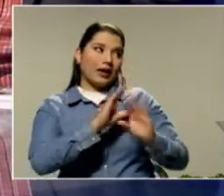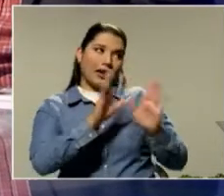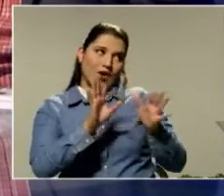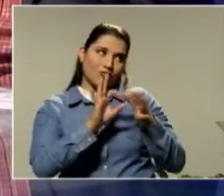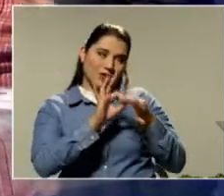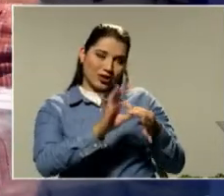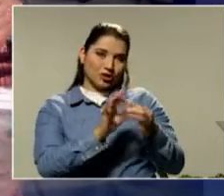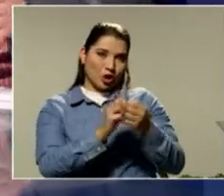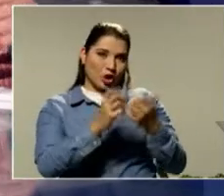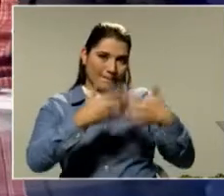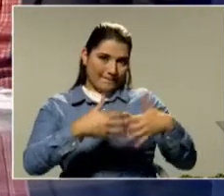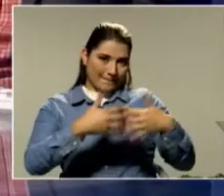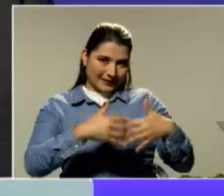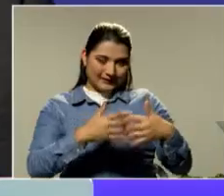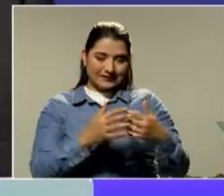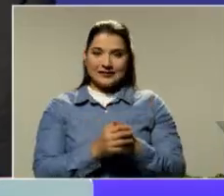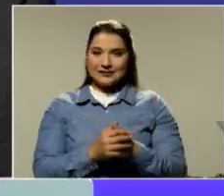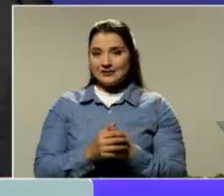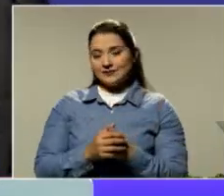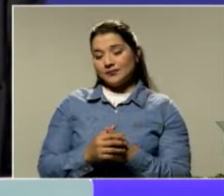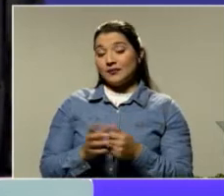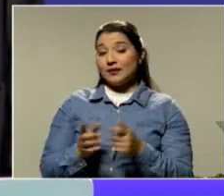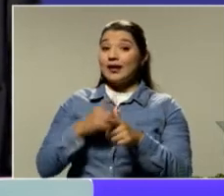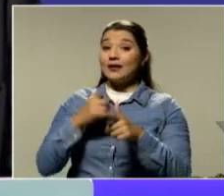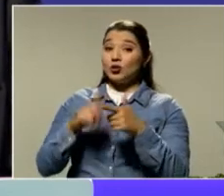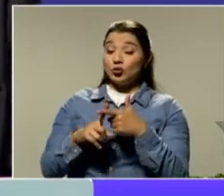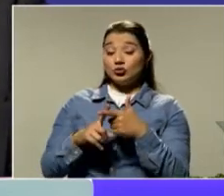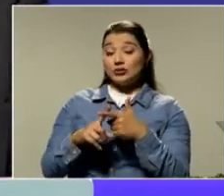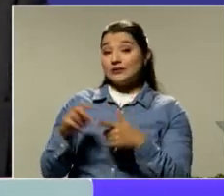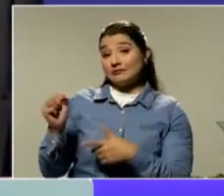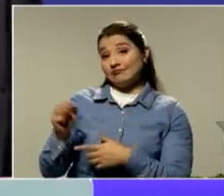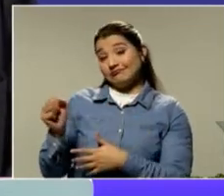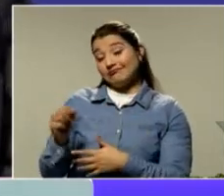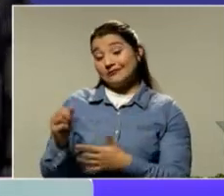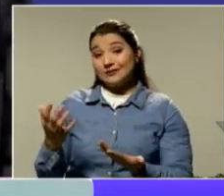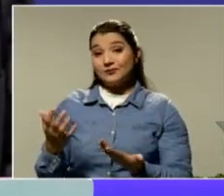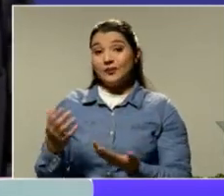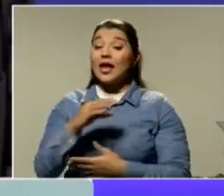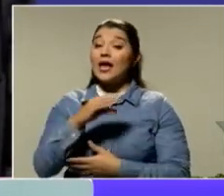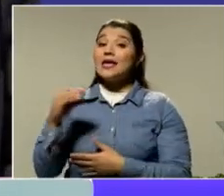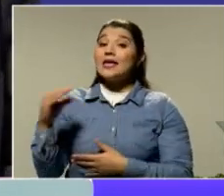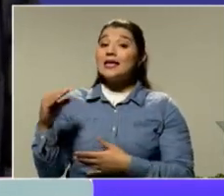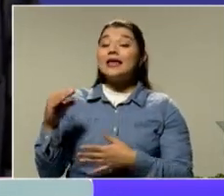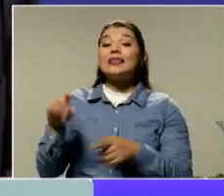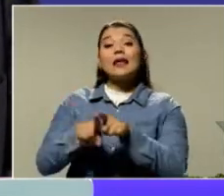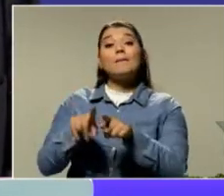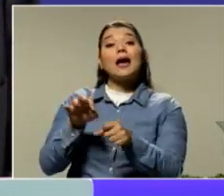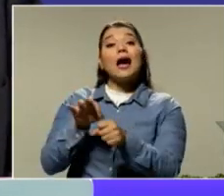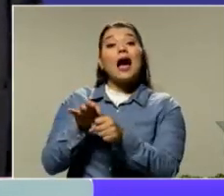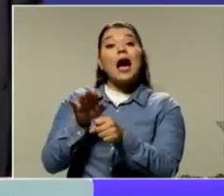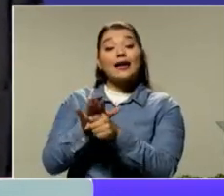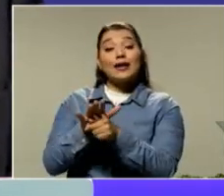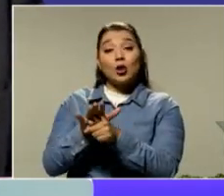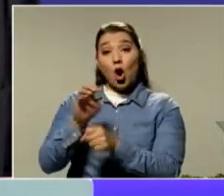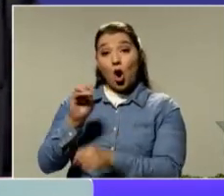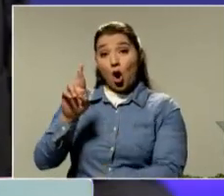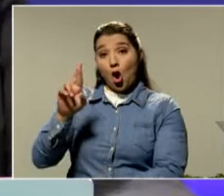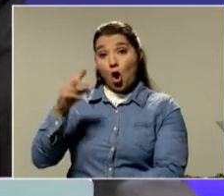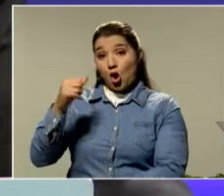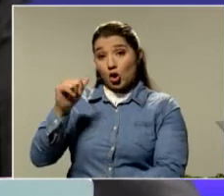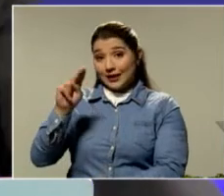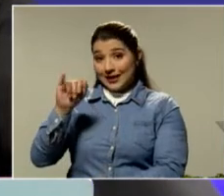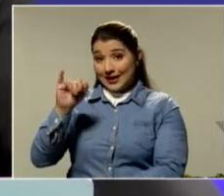asimetría en eso, ¿verdad? Entonces, sí, eso es. Y además, la agricultura orgánica...